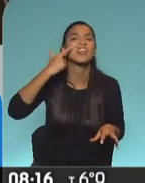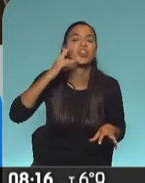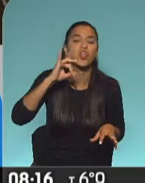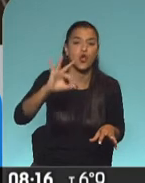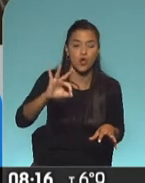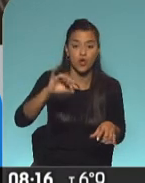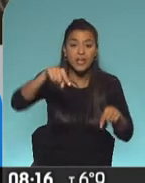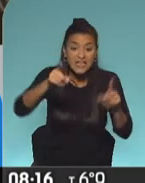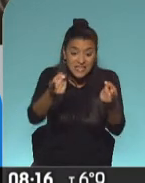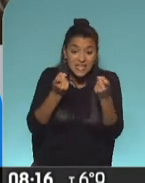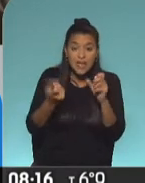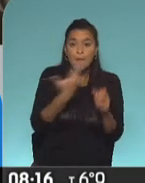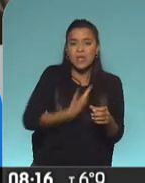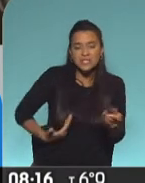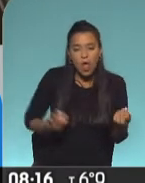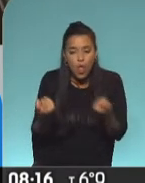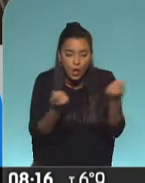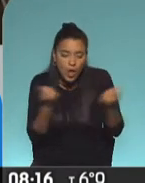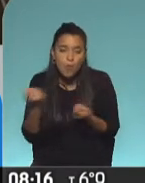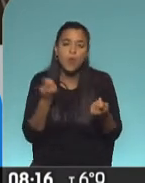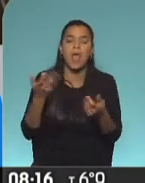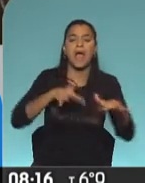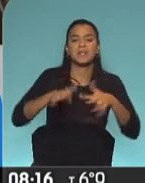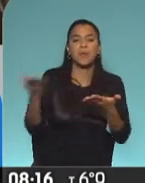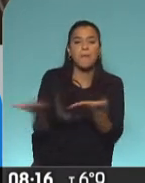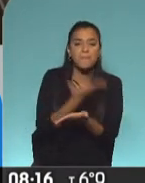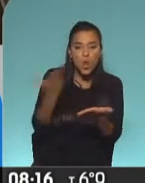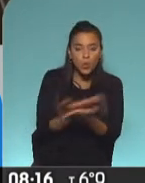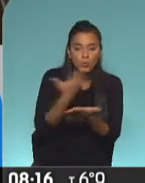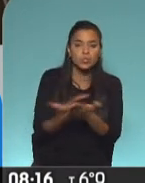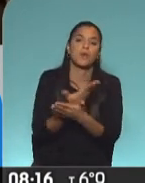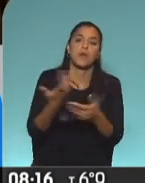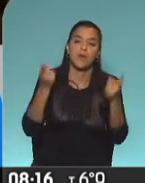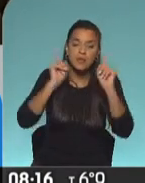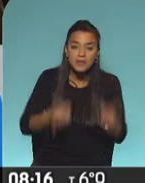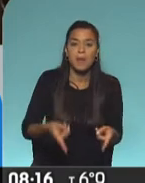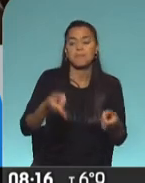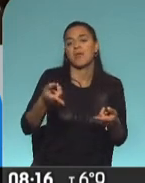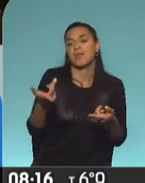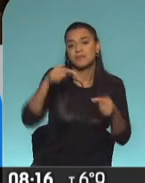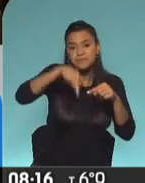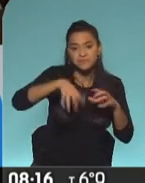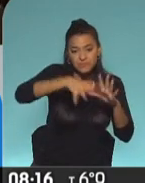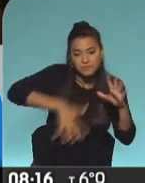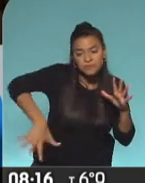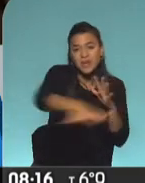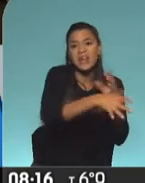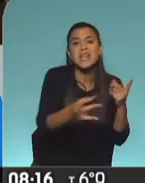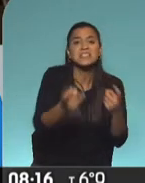regule la actividad productiva, la actividad de la vida, hasta la actividad inmobiliaria sobre los humedales.